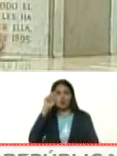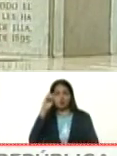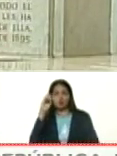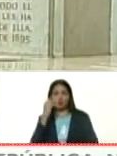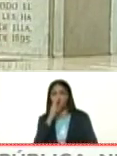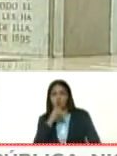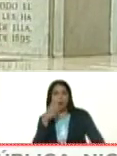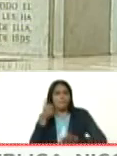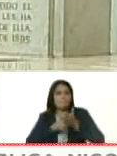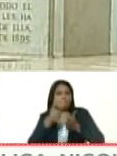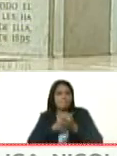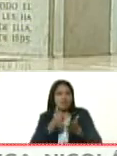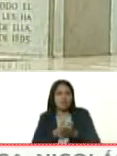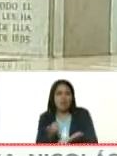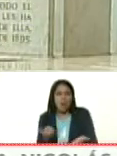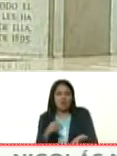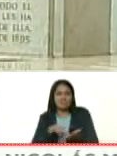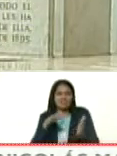peleado.